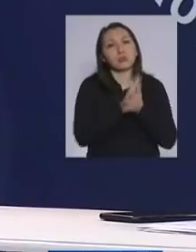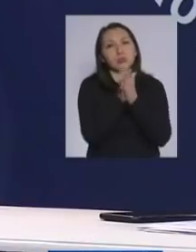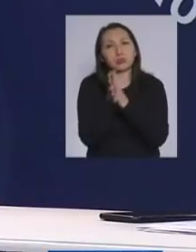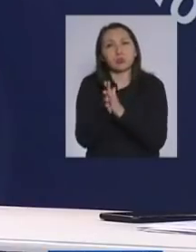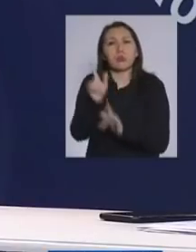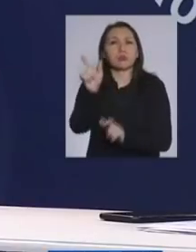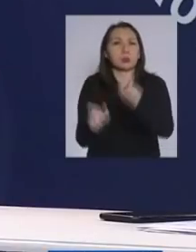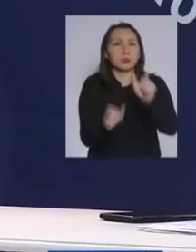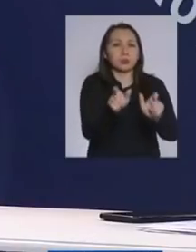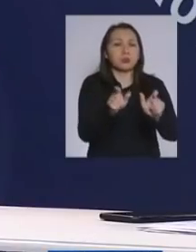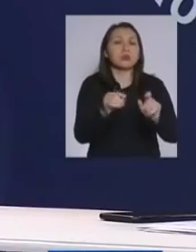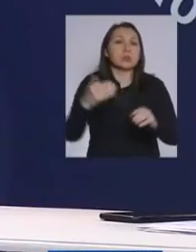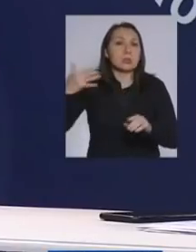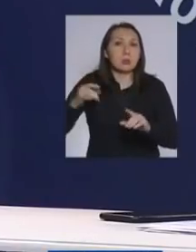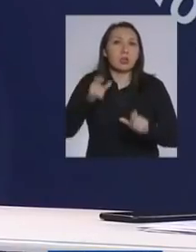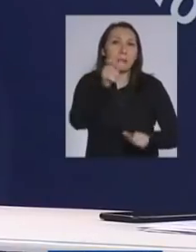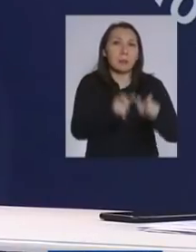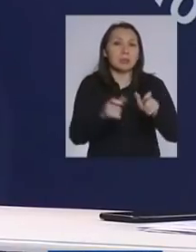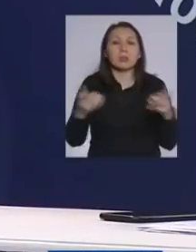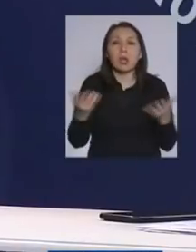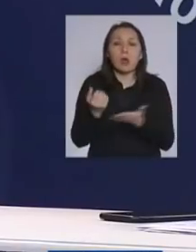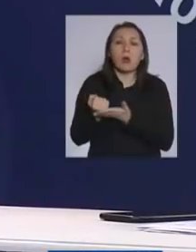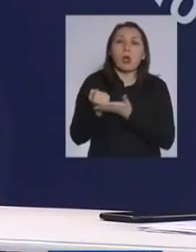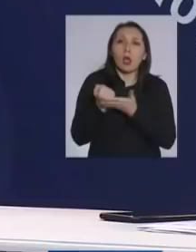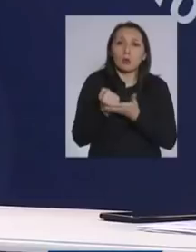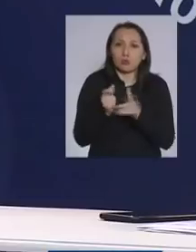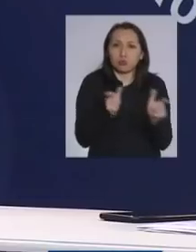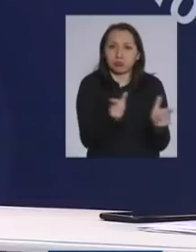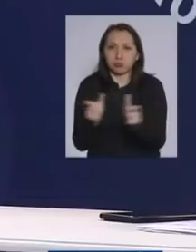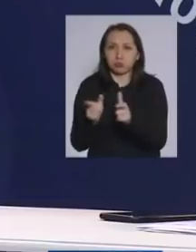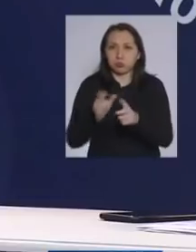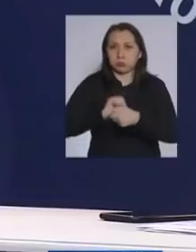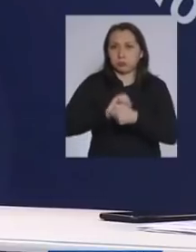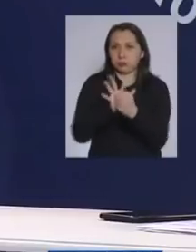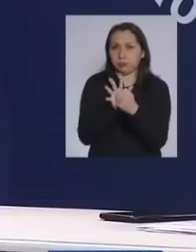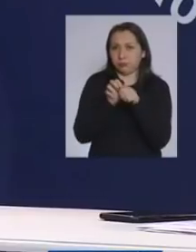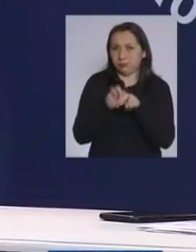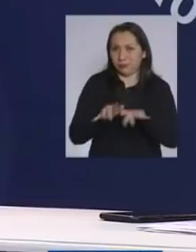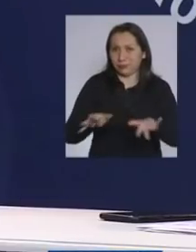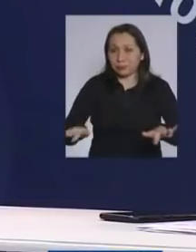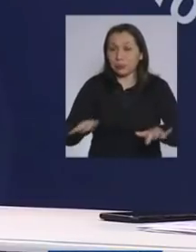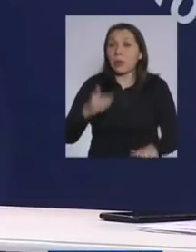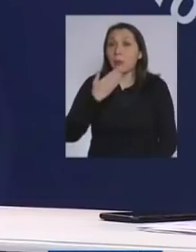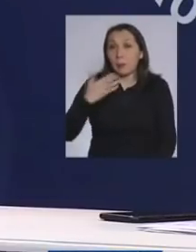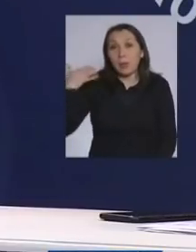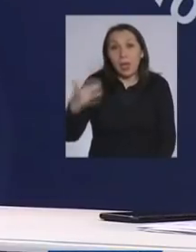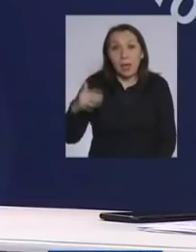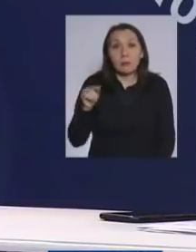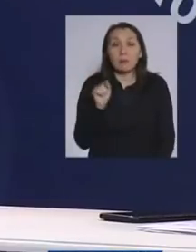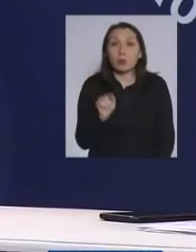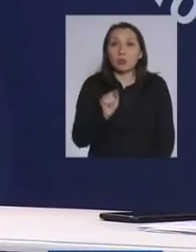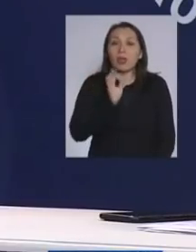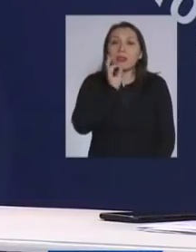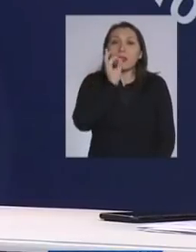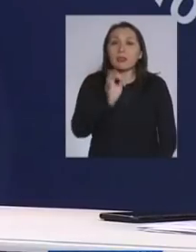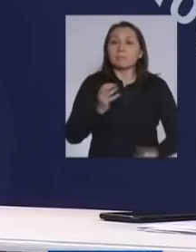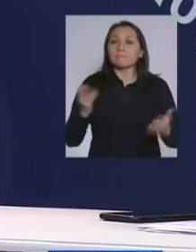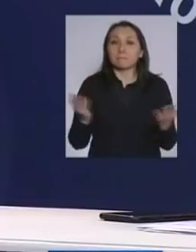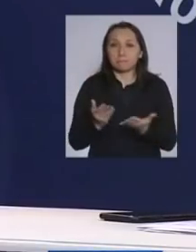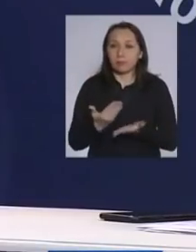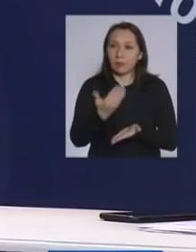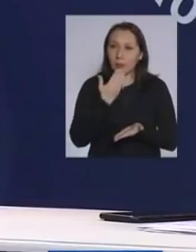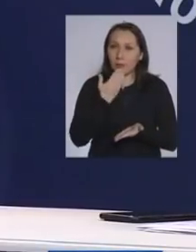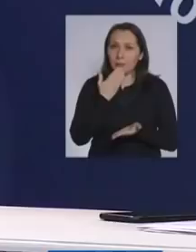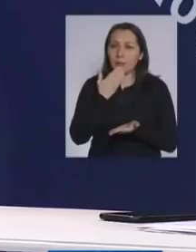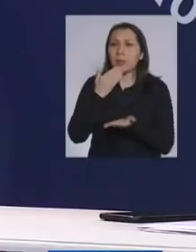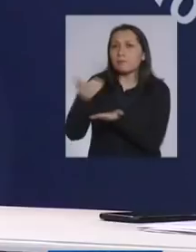aquellos actores que son importantes para poder contener la pandemia. También es fundamental decir que también